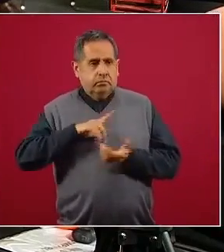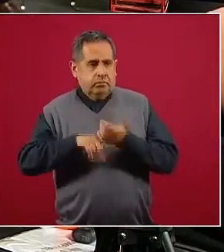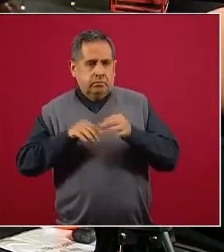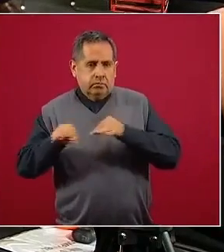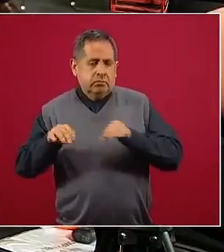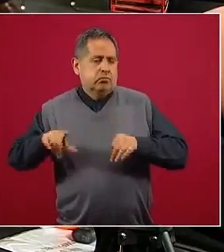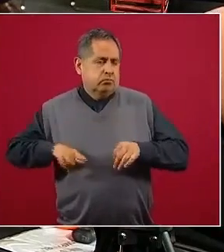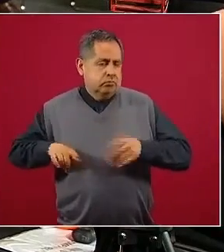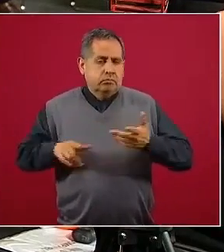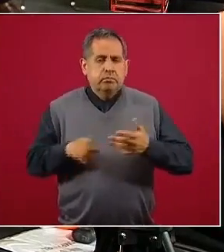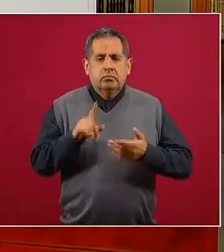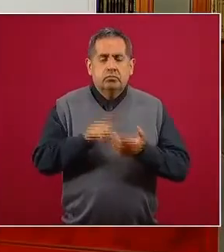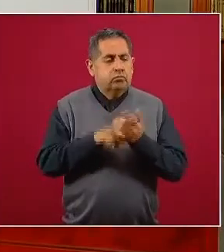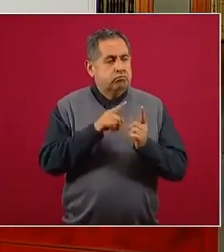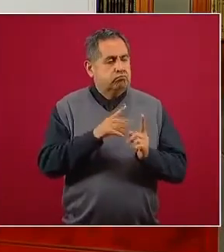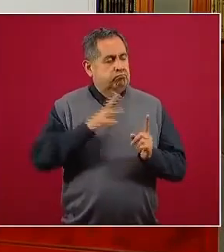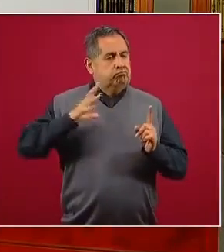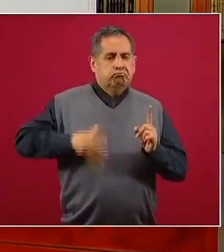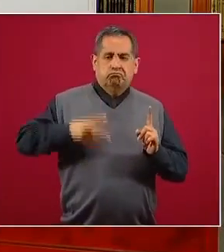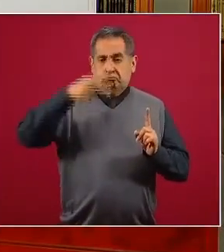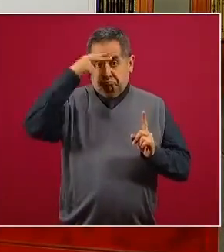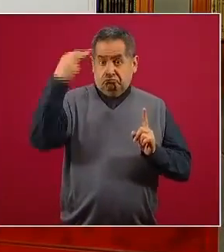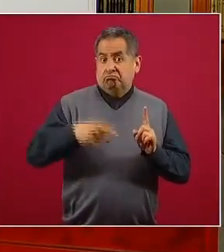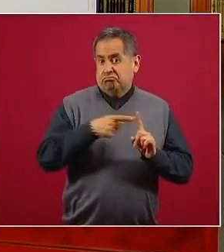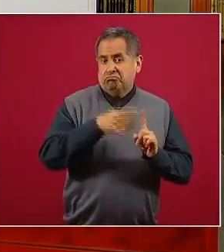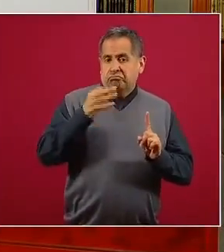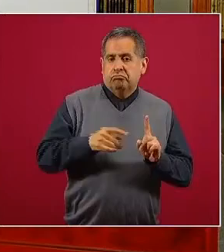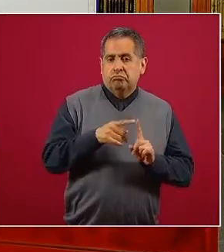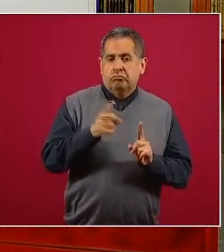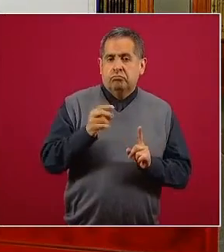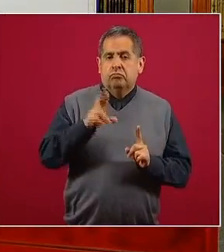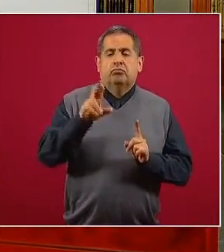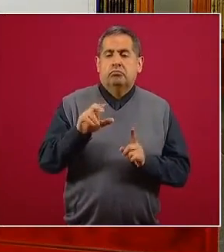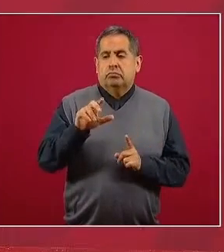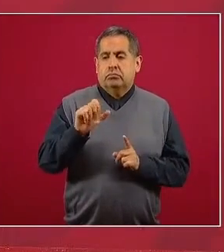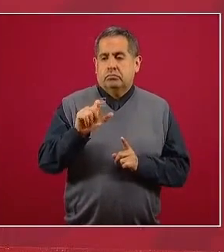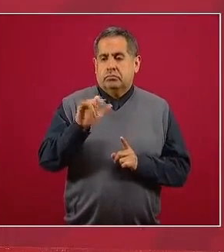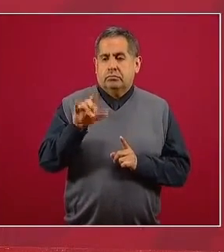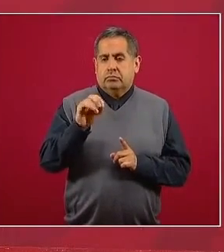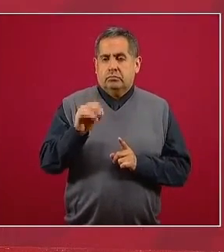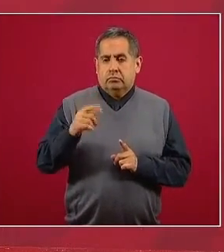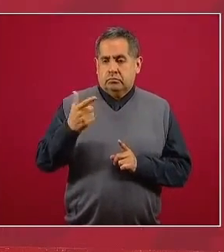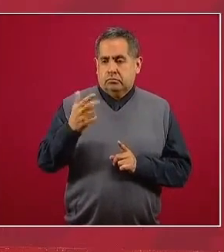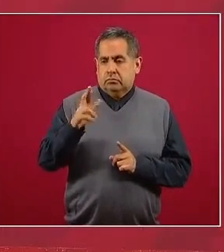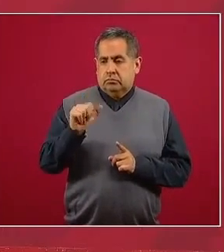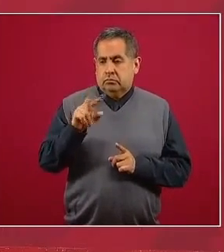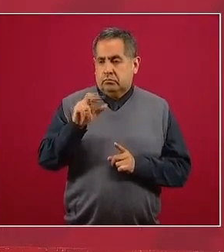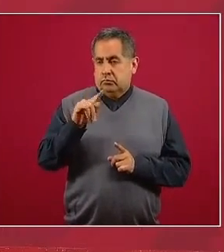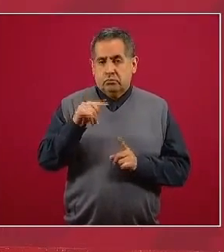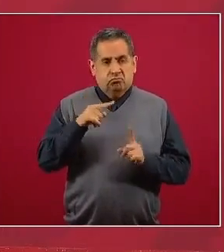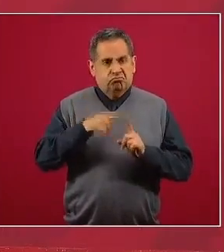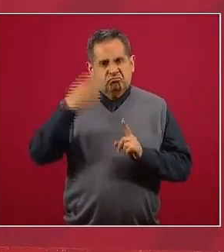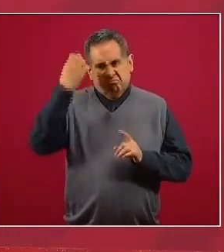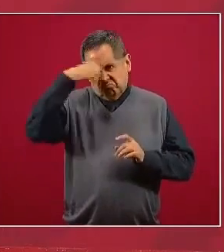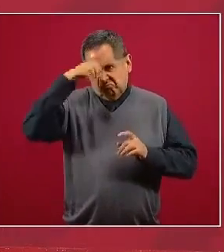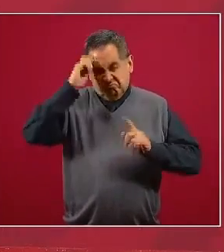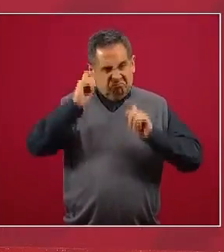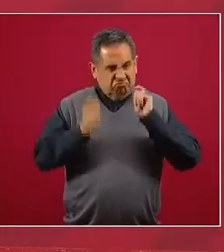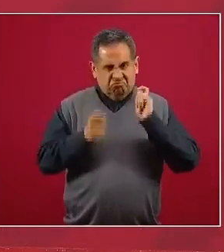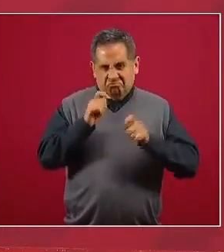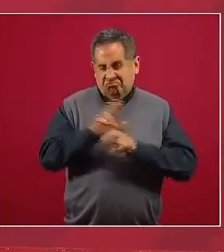y destaco uno que es motivo de orgullo nacional, que es el doctor Alejandro Cravioto Quintana. Él es un